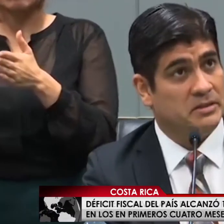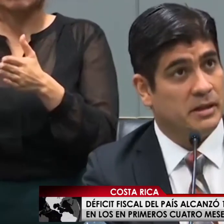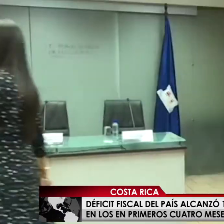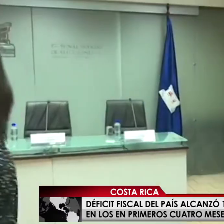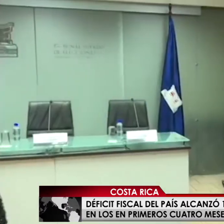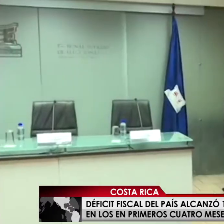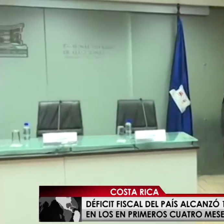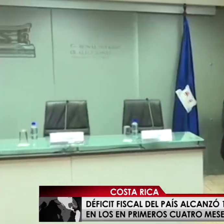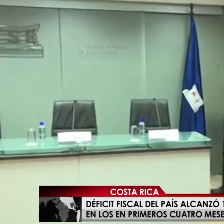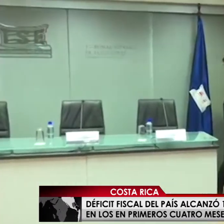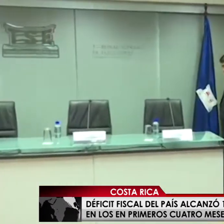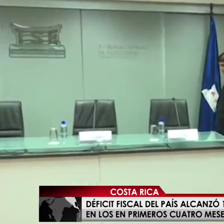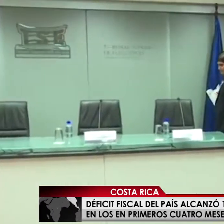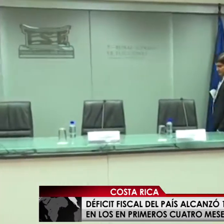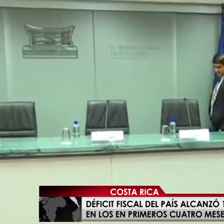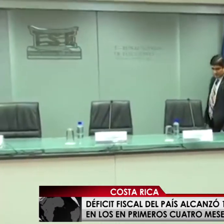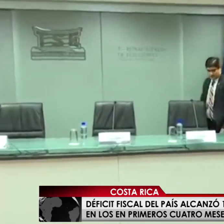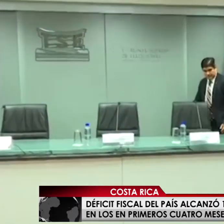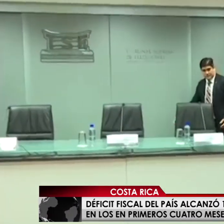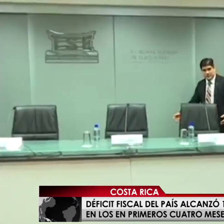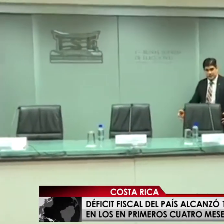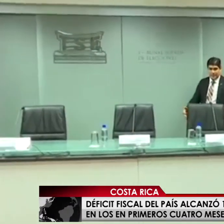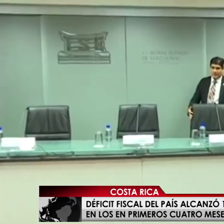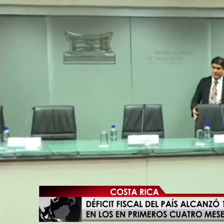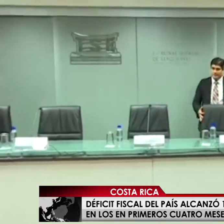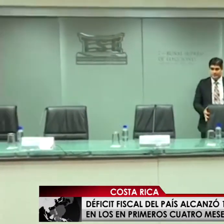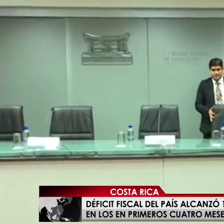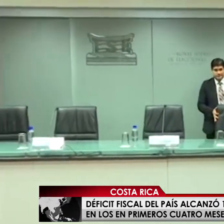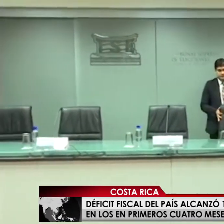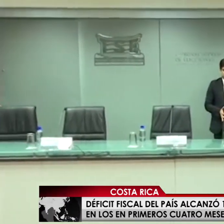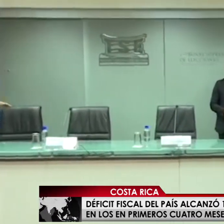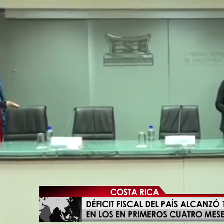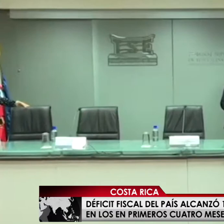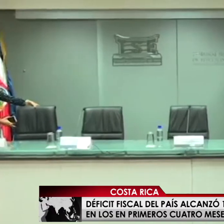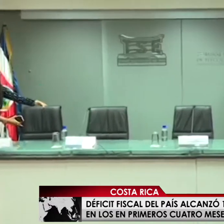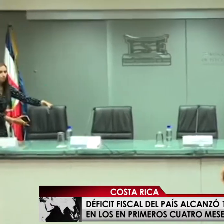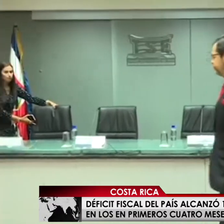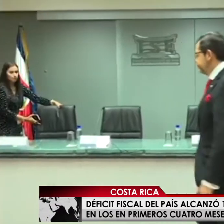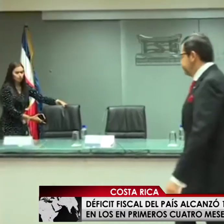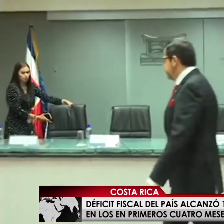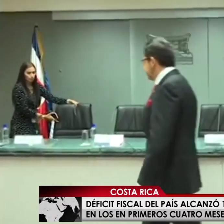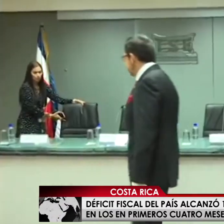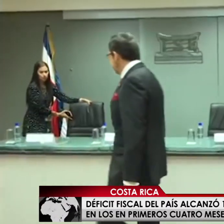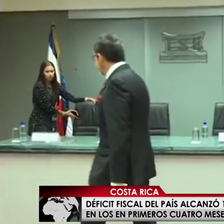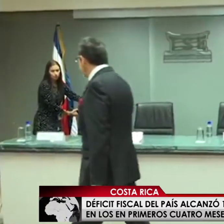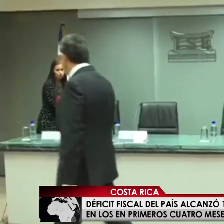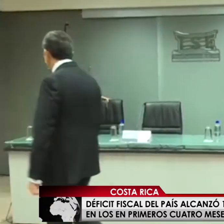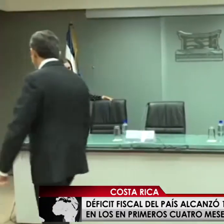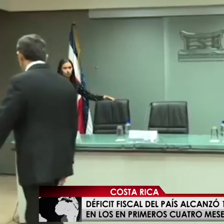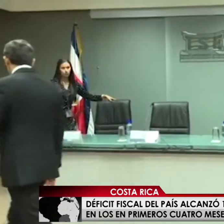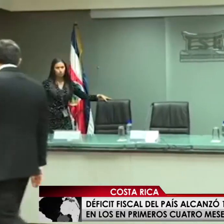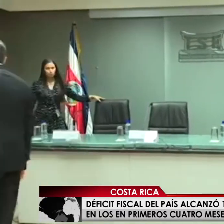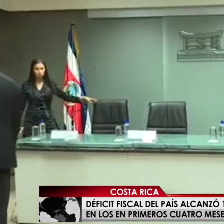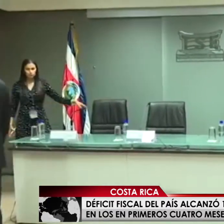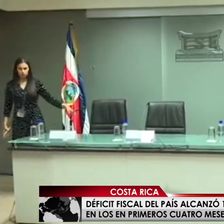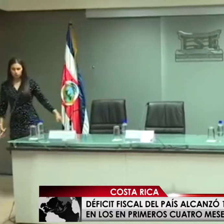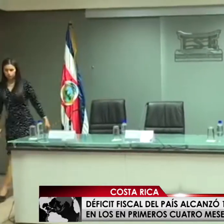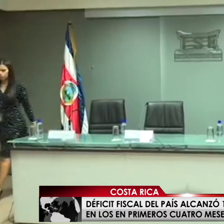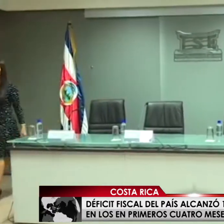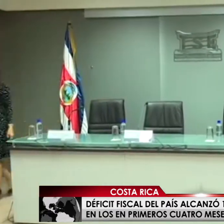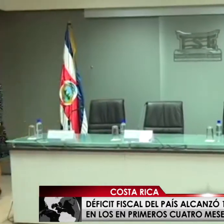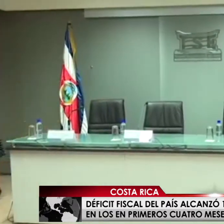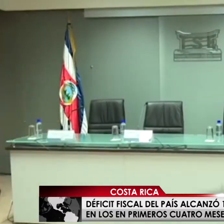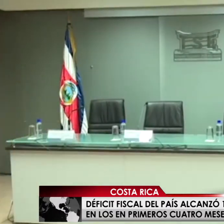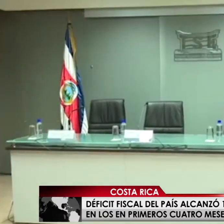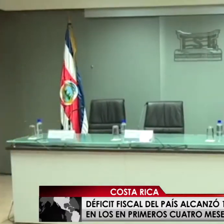la ministra. El presidente Alvarado se reunió por primera vez con los presidentes de los supremos poderes, a quienes les expresó su preocupación por la deuda del